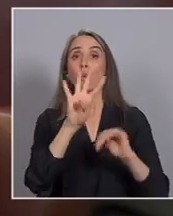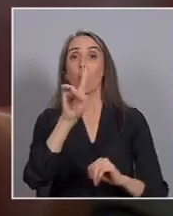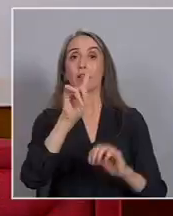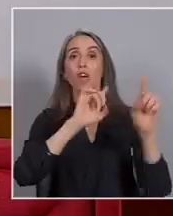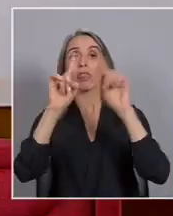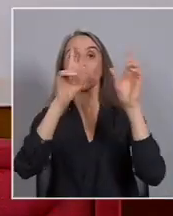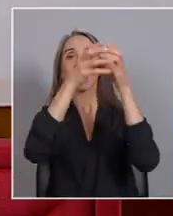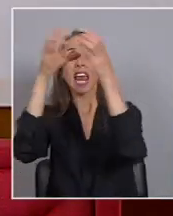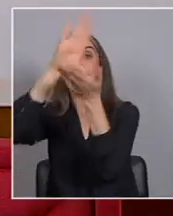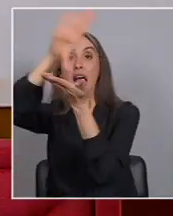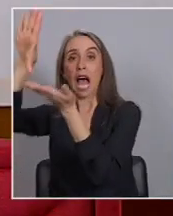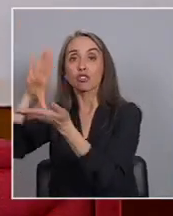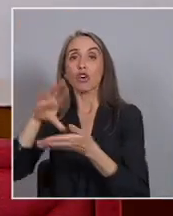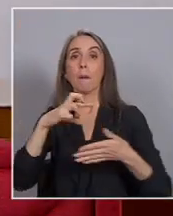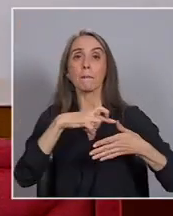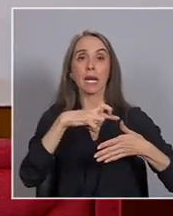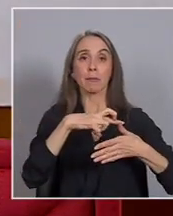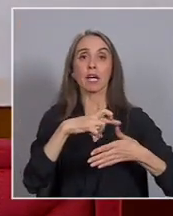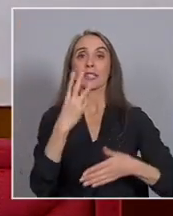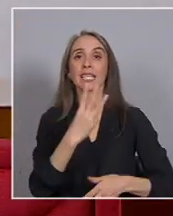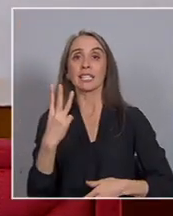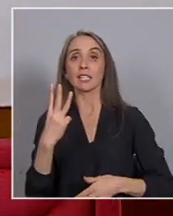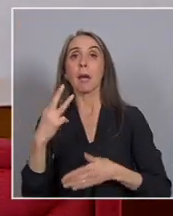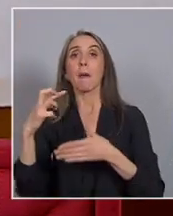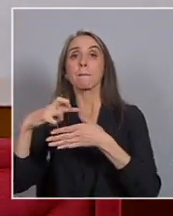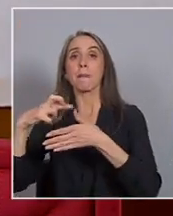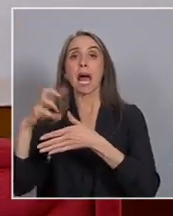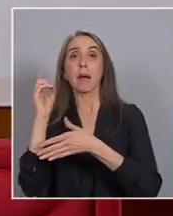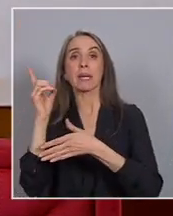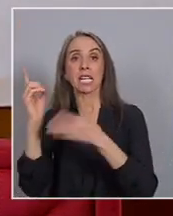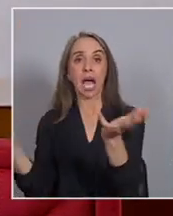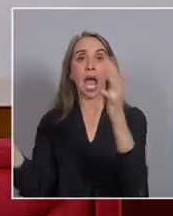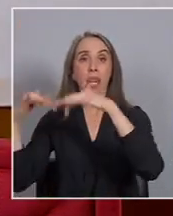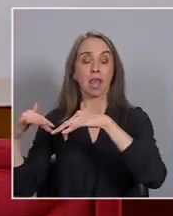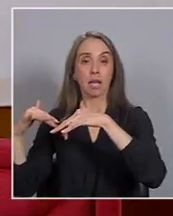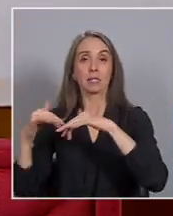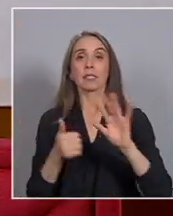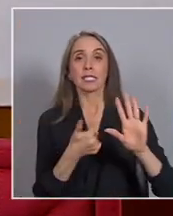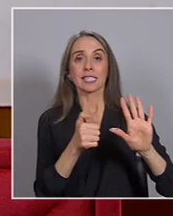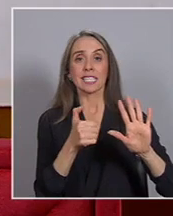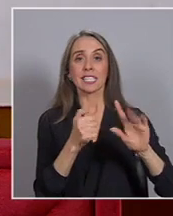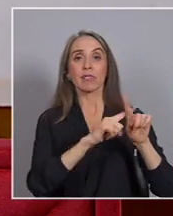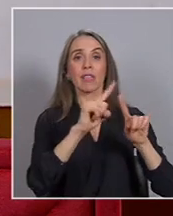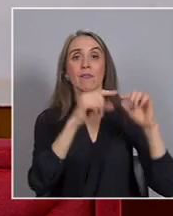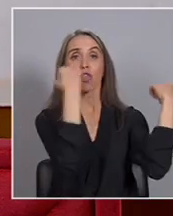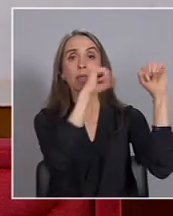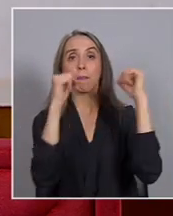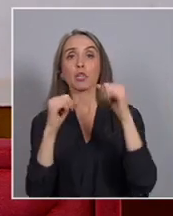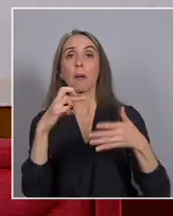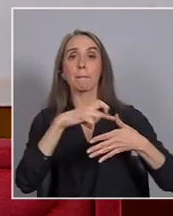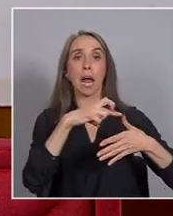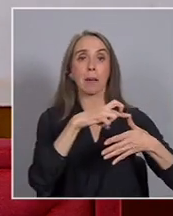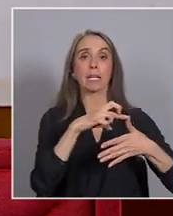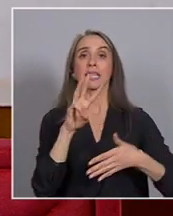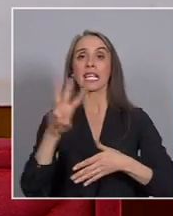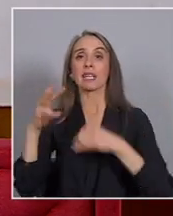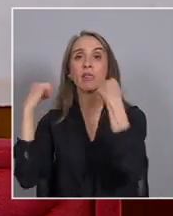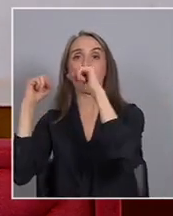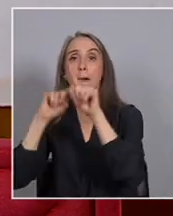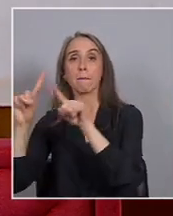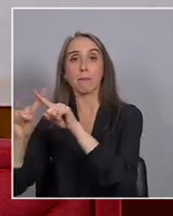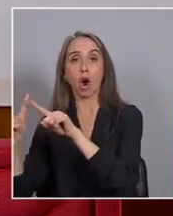delegaciones panamericanas y 33 panamericanas, parapanamericanas, 60 disciplinas panamericanas y